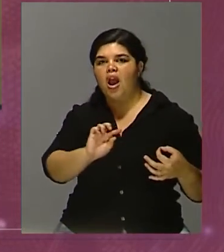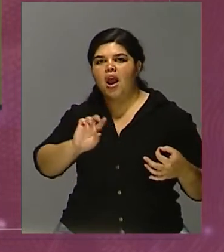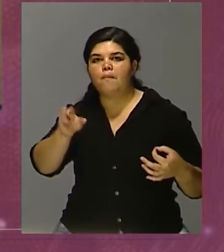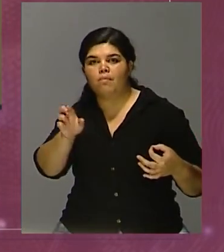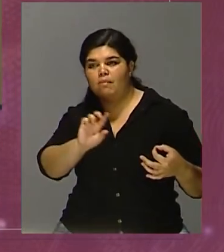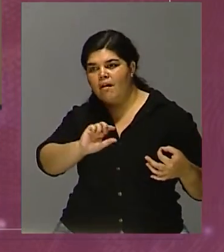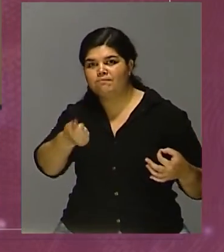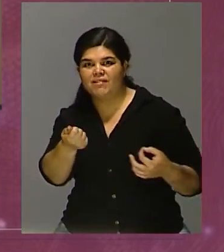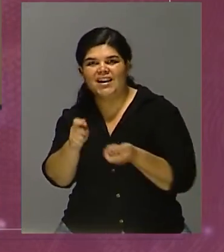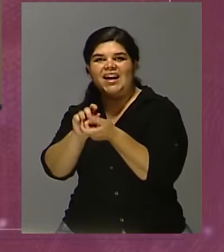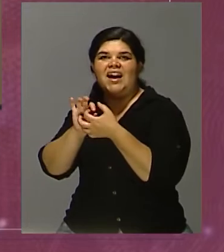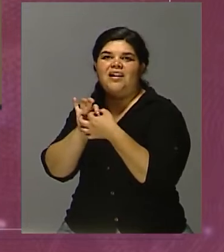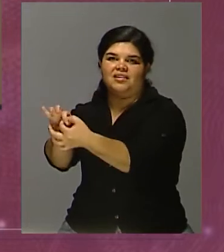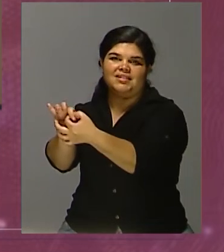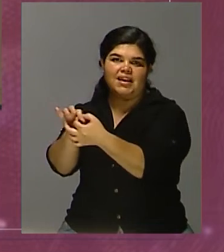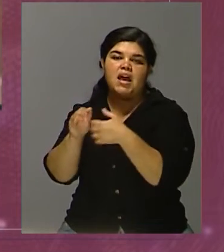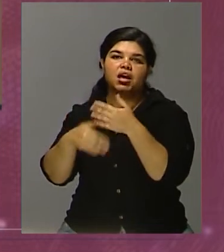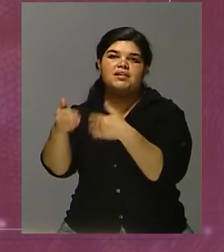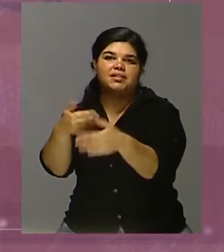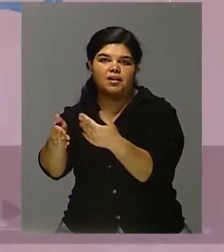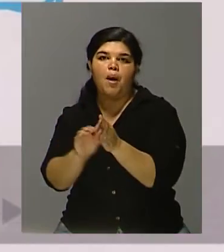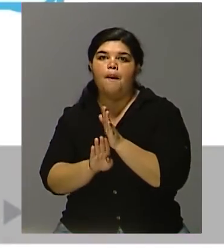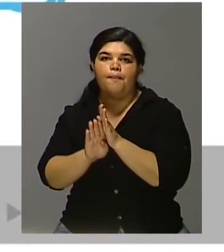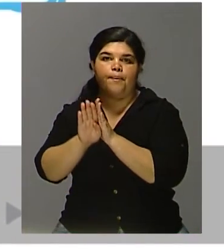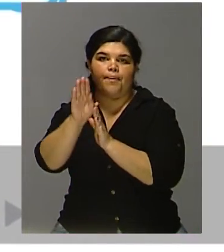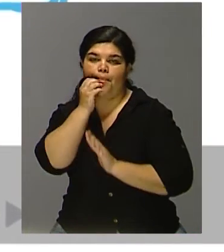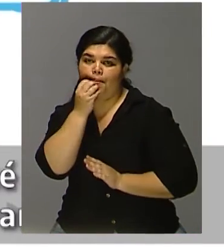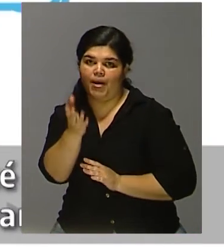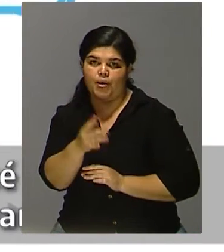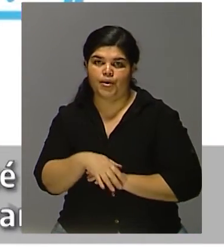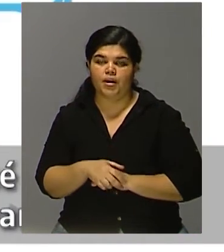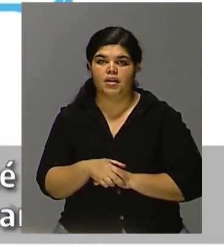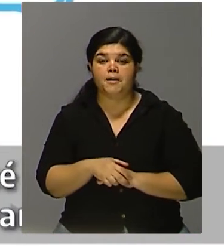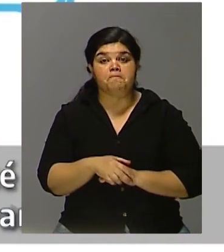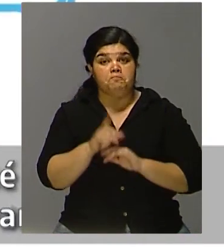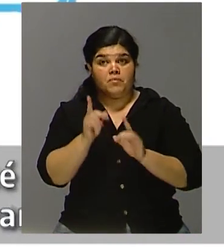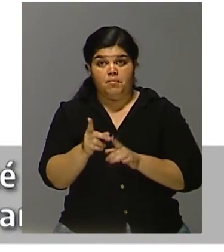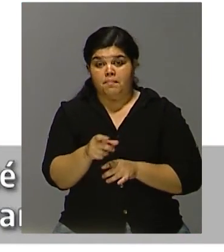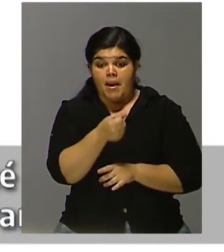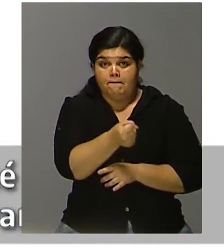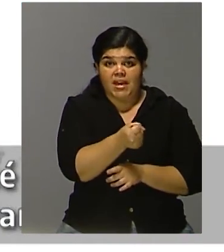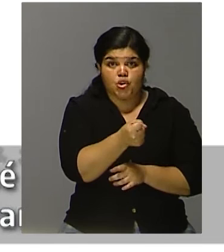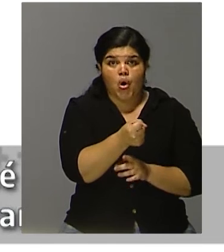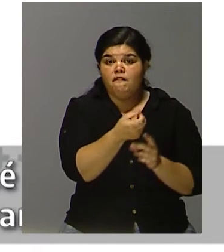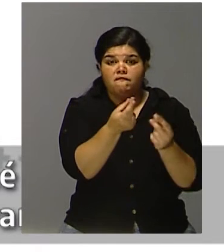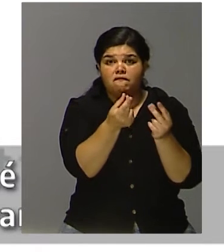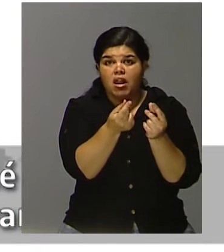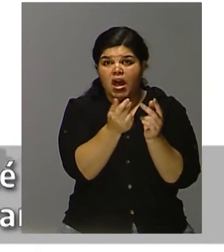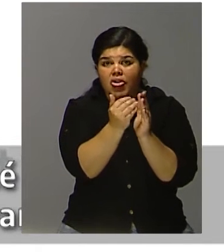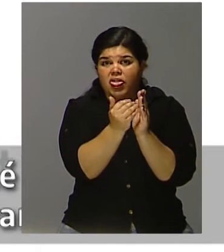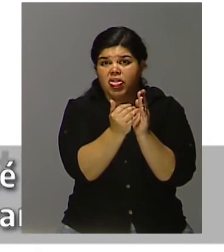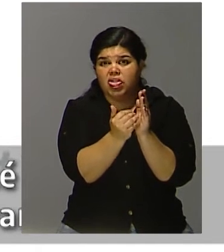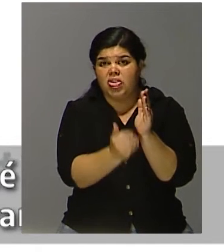dólar. Si esperamos que en el largo plazo el tipo de cambio, le hace el peso, pierda valor, nuestra inversión va a estar protegida de